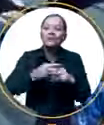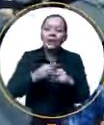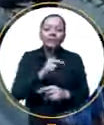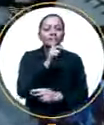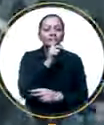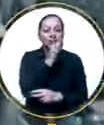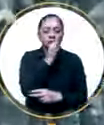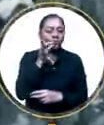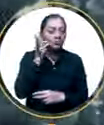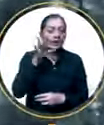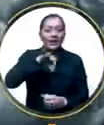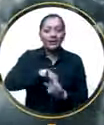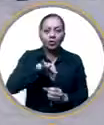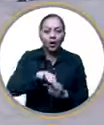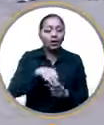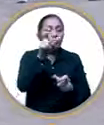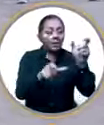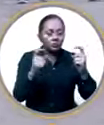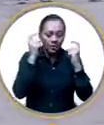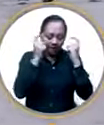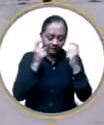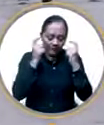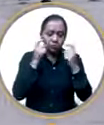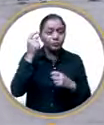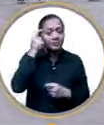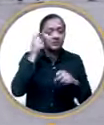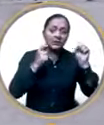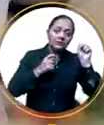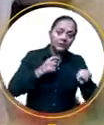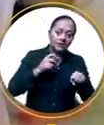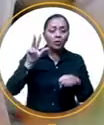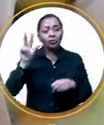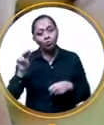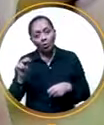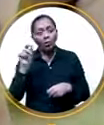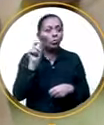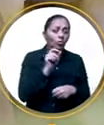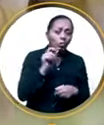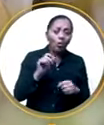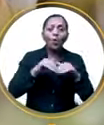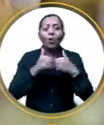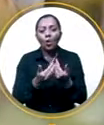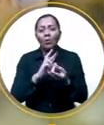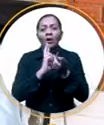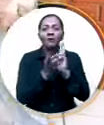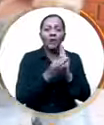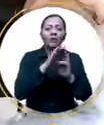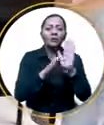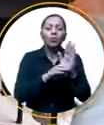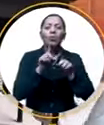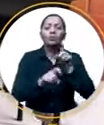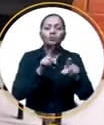estos 3 días establecidos para el silencio electoral, la ciudadanía podrá reflexionar su voto para acudir a las urnas y pronunciarse sobre